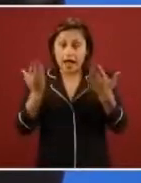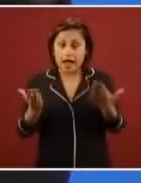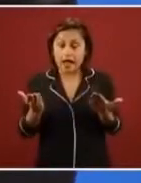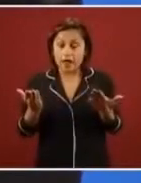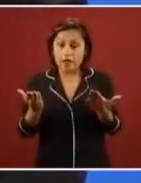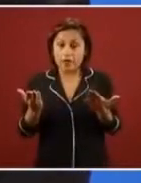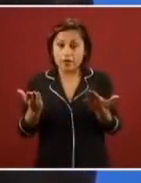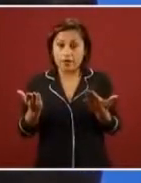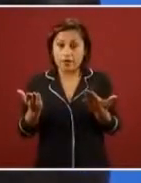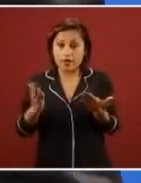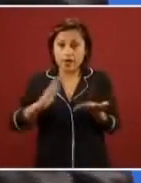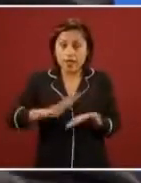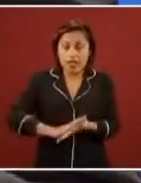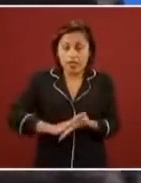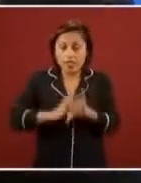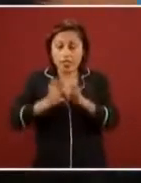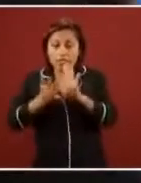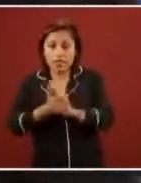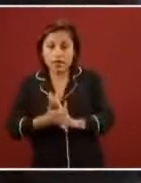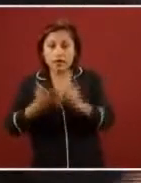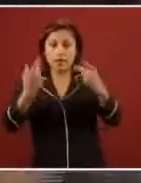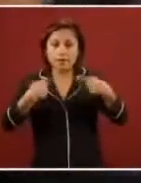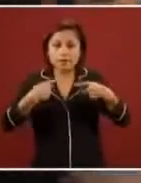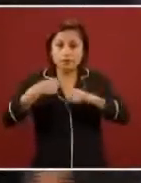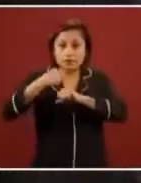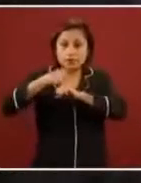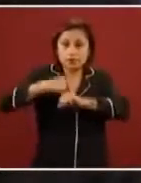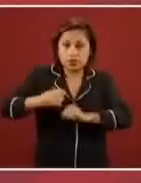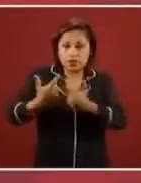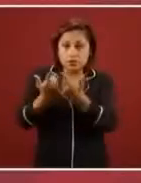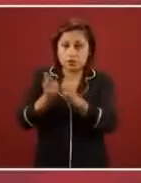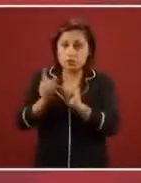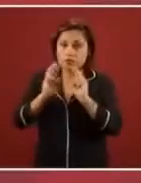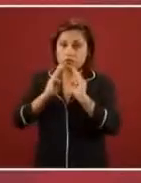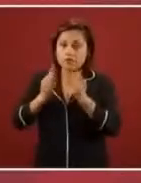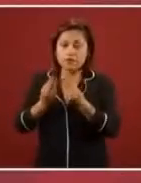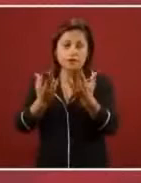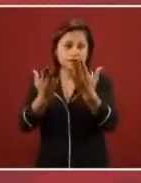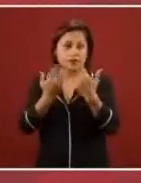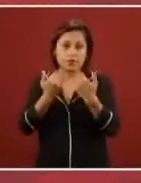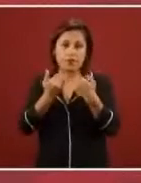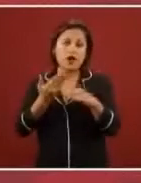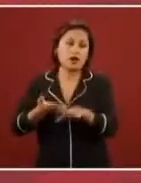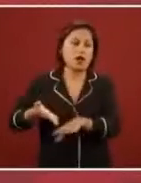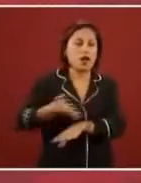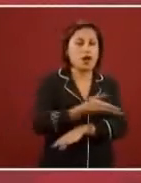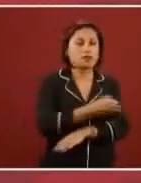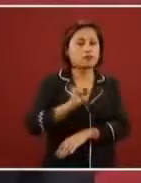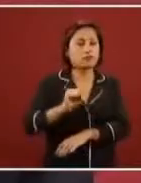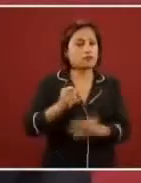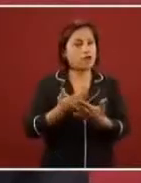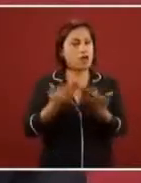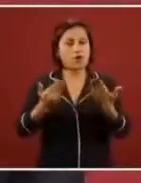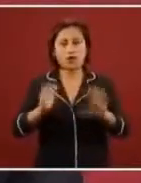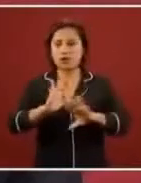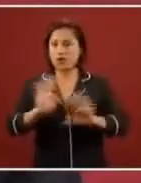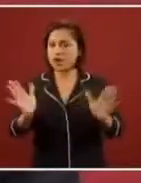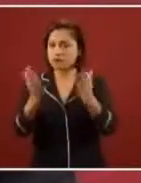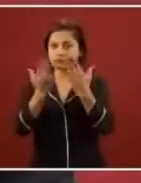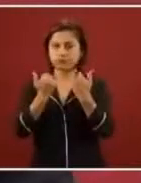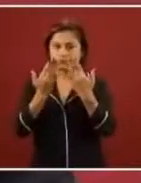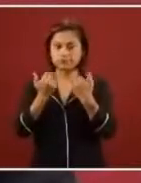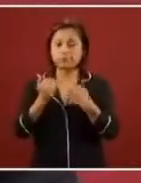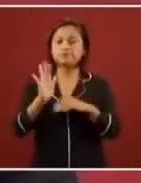autoridades y la delincuencia, como era antes. Y tenemos también como ventaja el